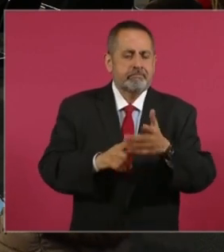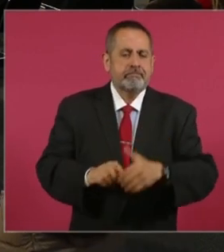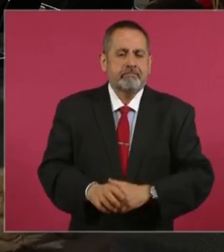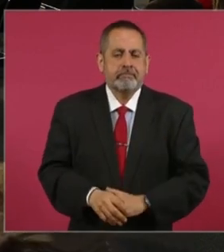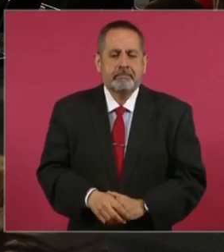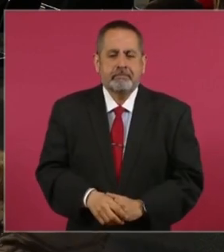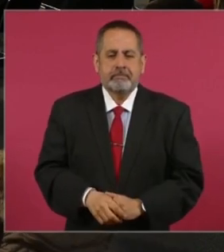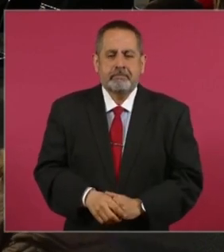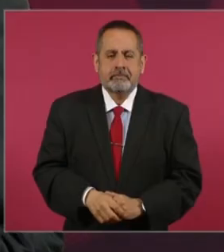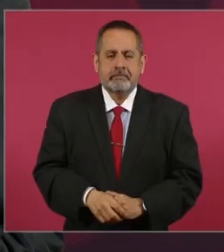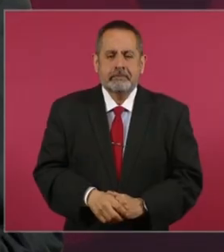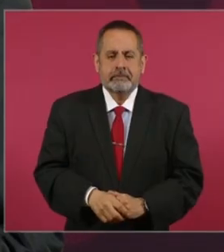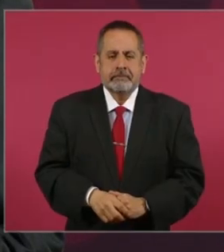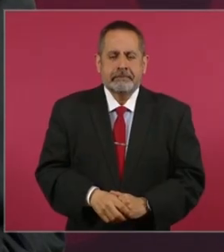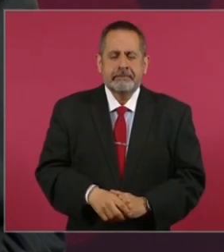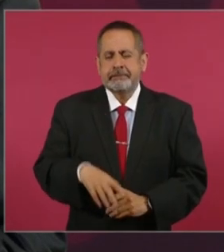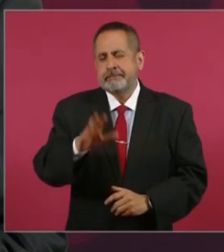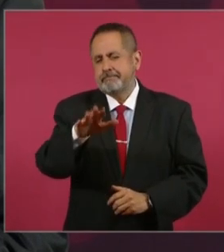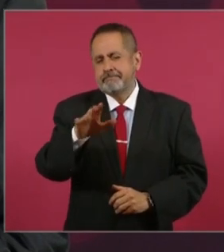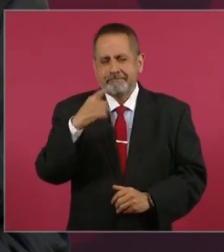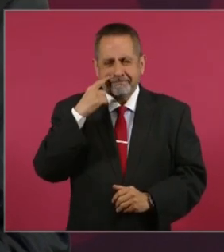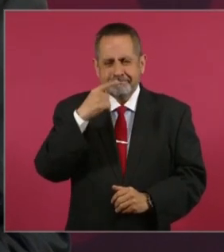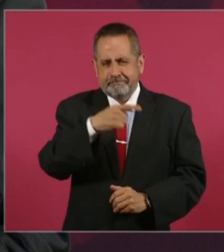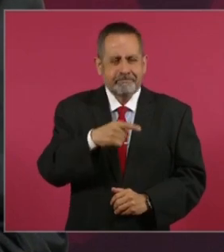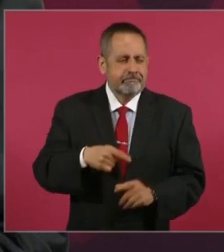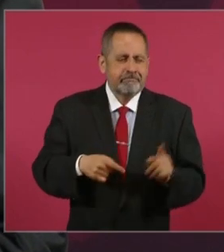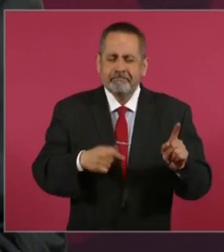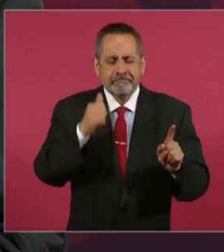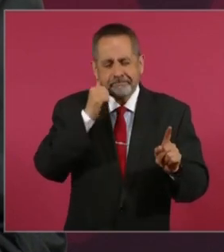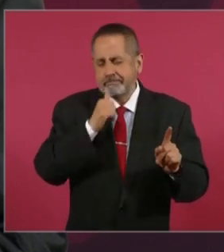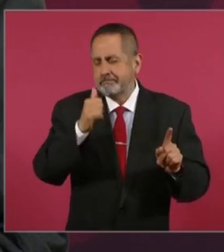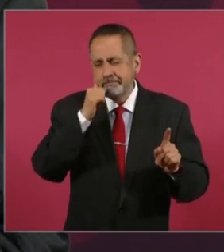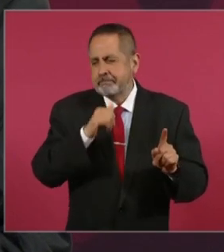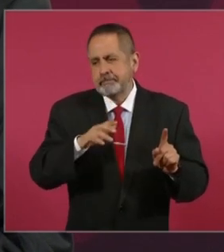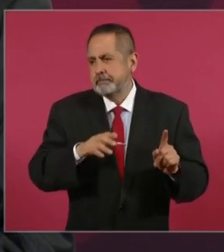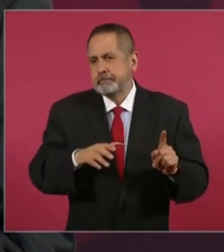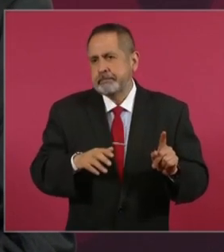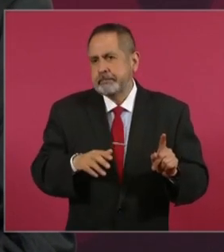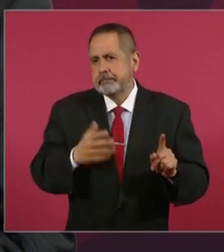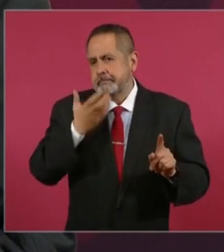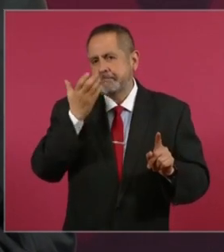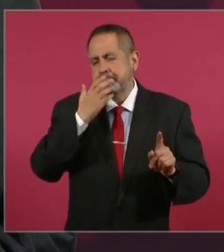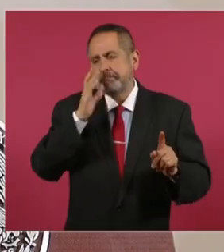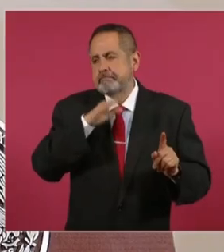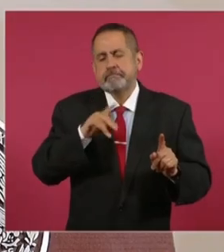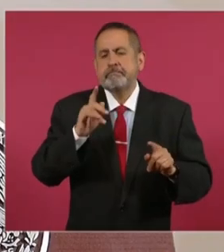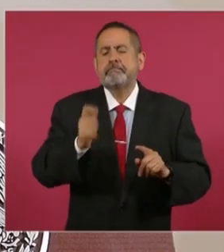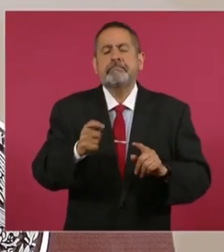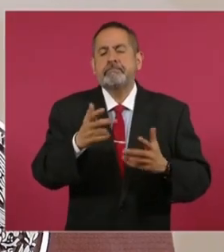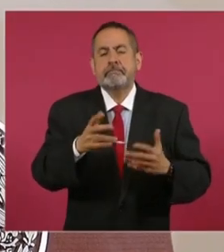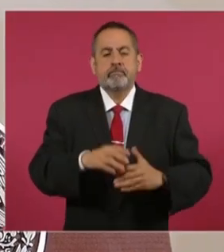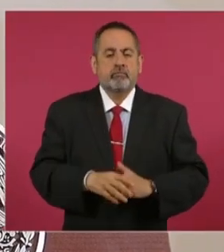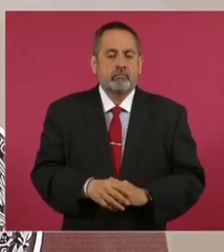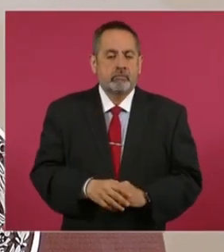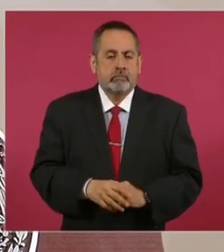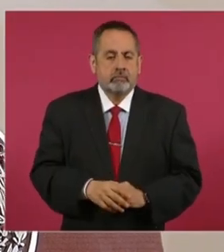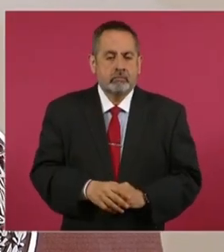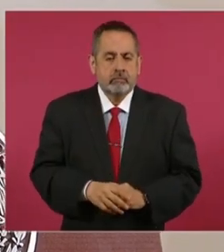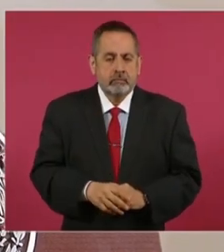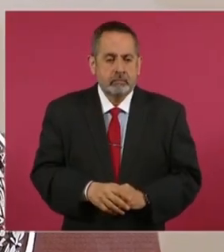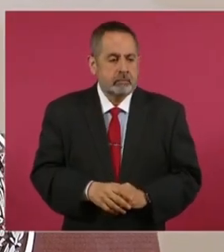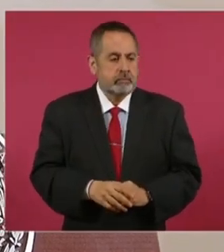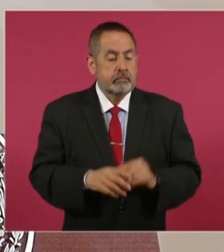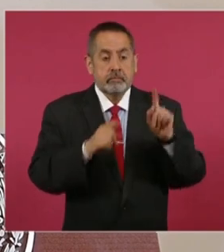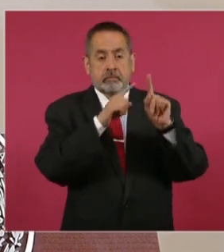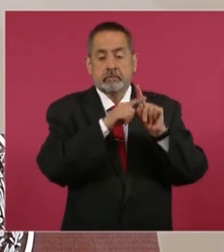que nos tienen mal acostumbrado siempre a estar viendo